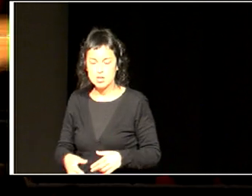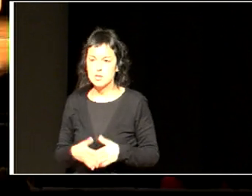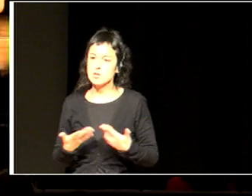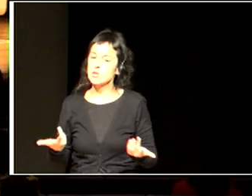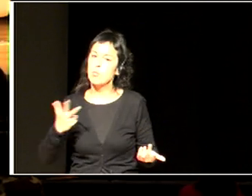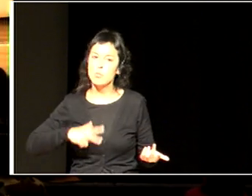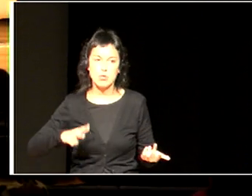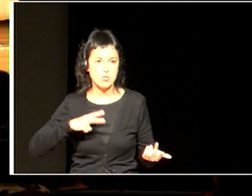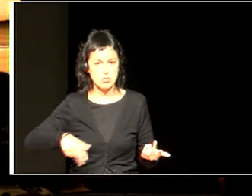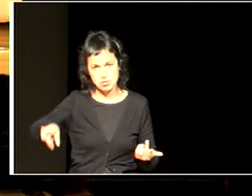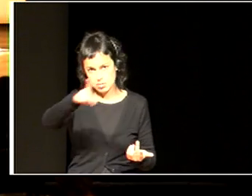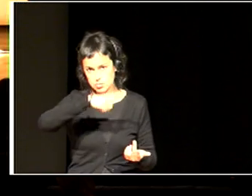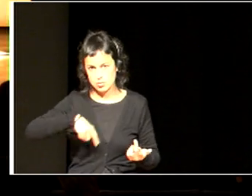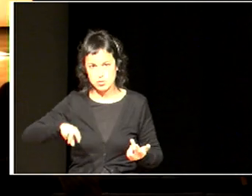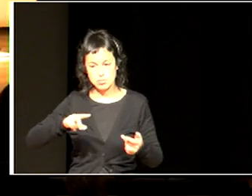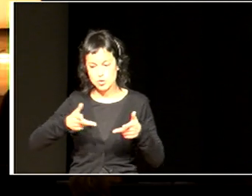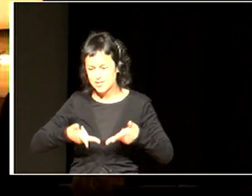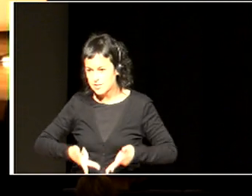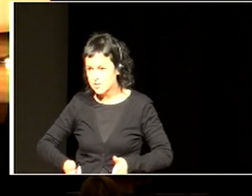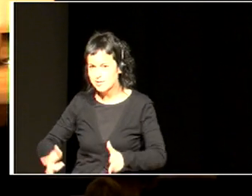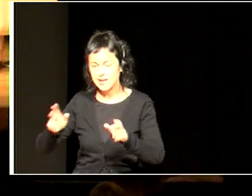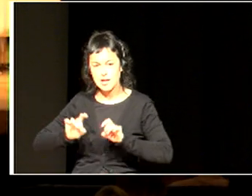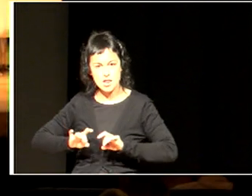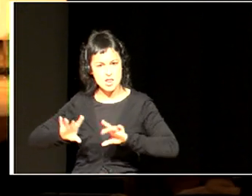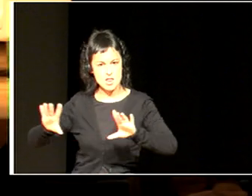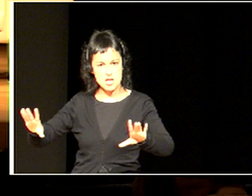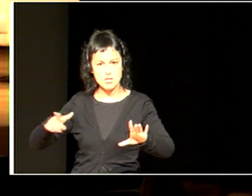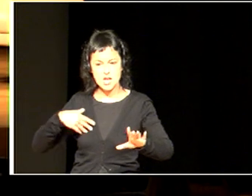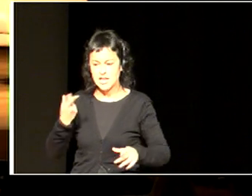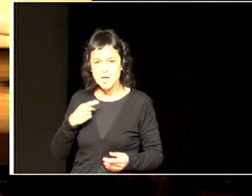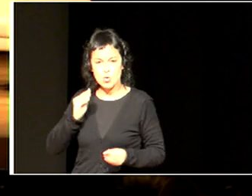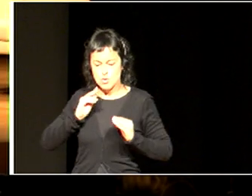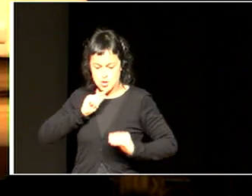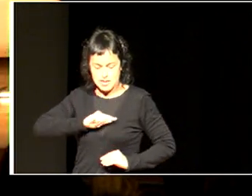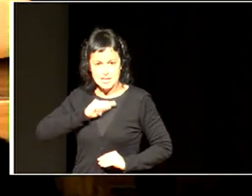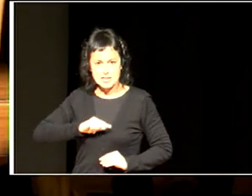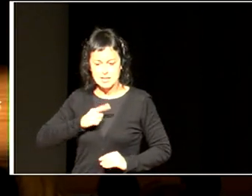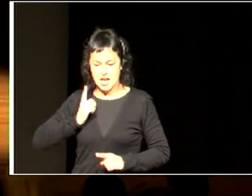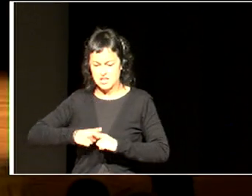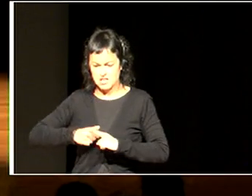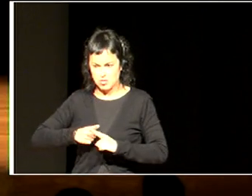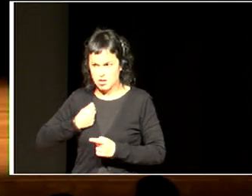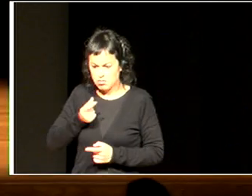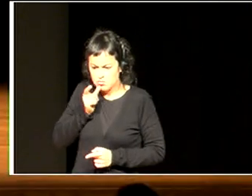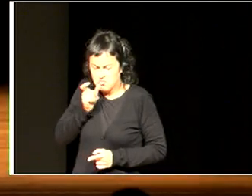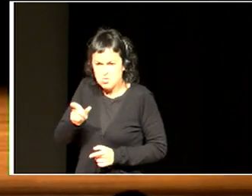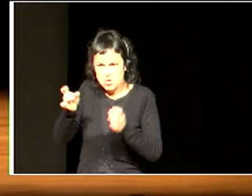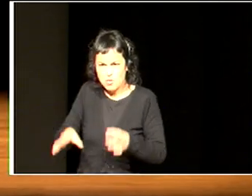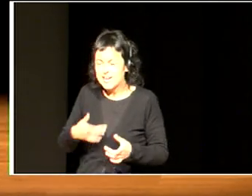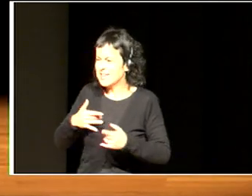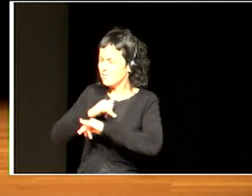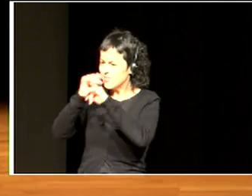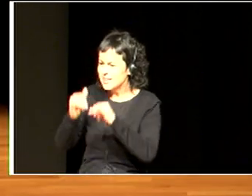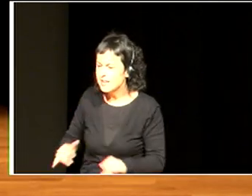niño ninguna niña viva ni en su orientación ni su identidad como un insulto por favor hagamos que vivan en felicidad y en libertad que los de